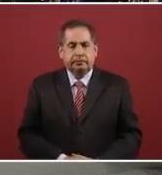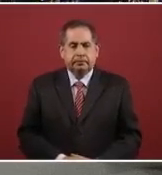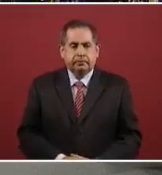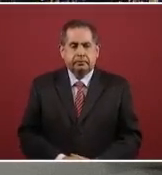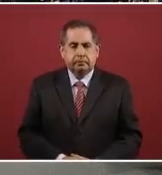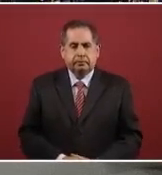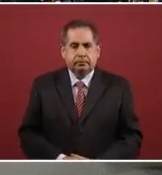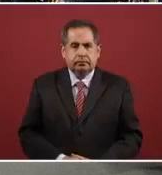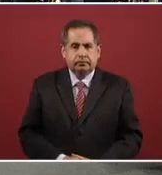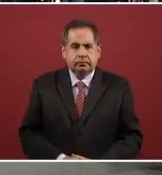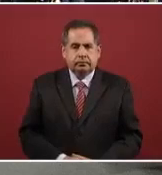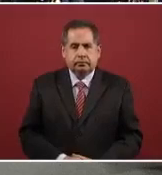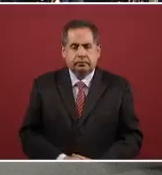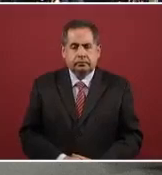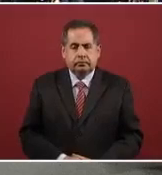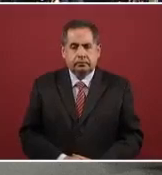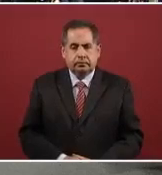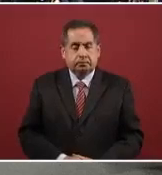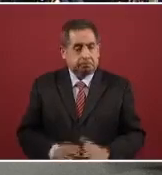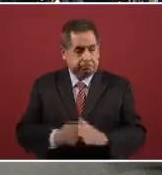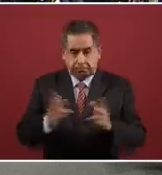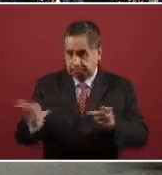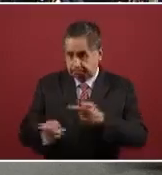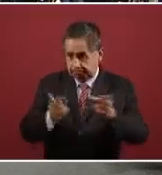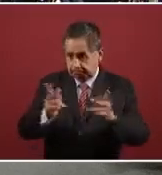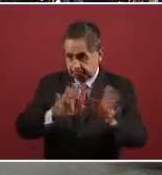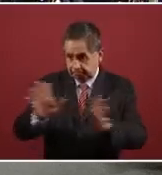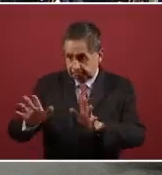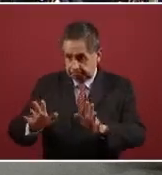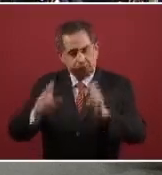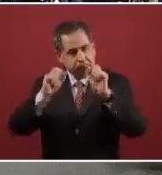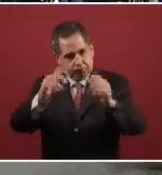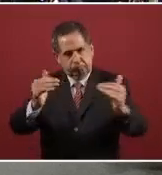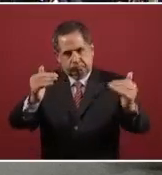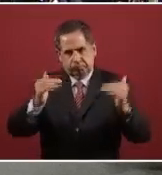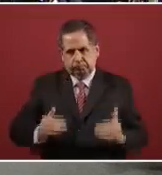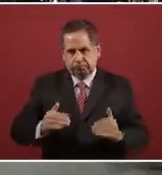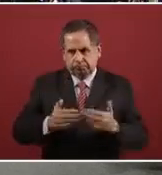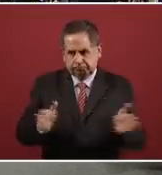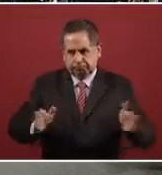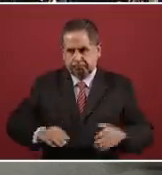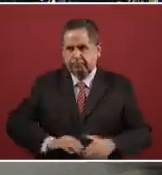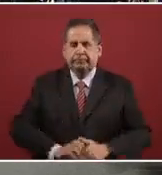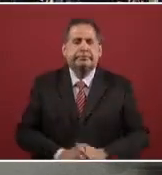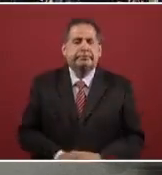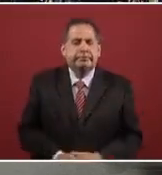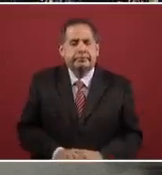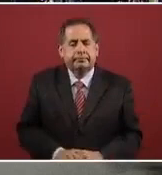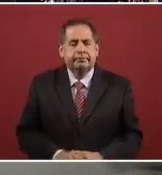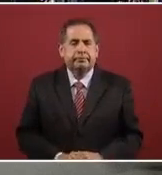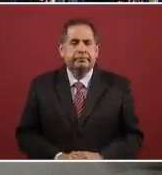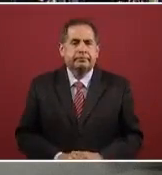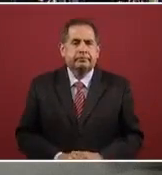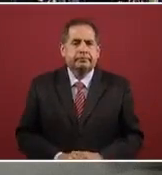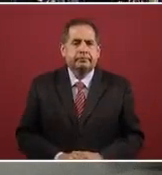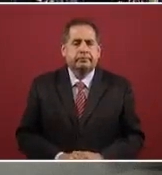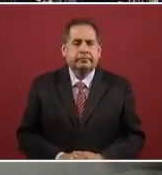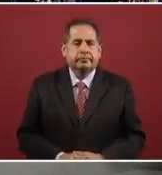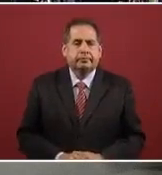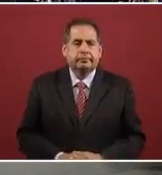A ver, entonces abrimos. Sí. Vámonos.